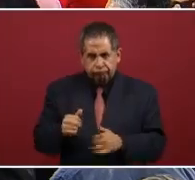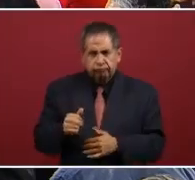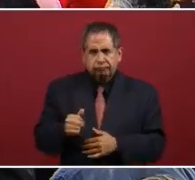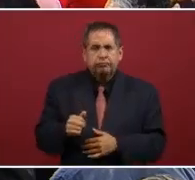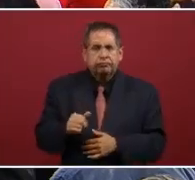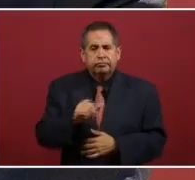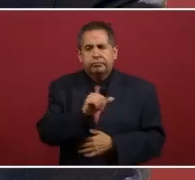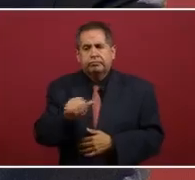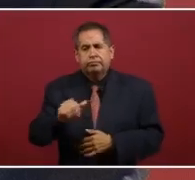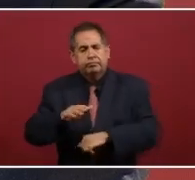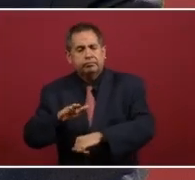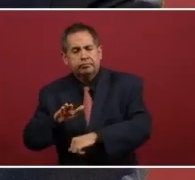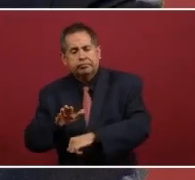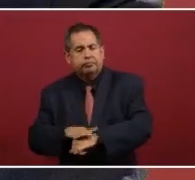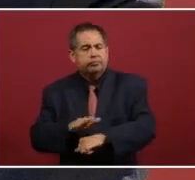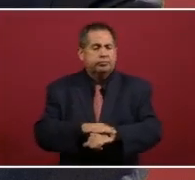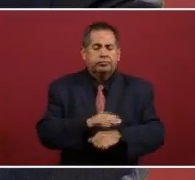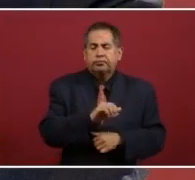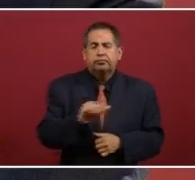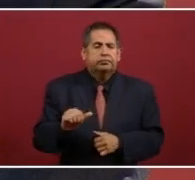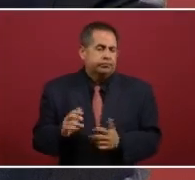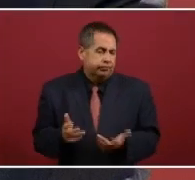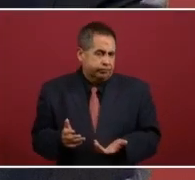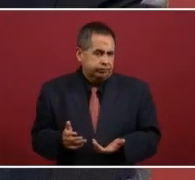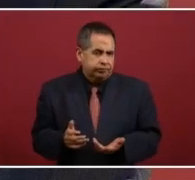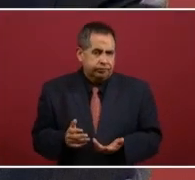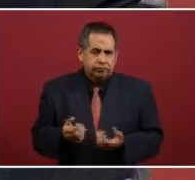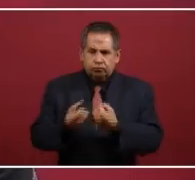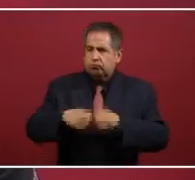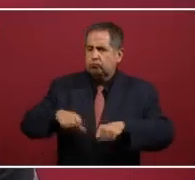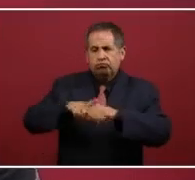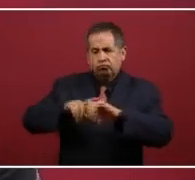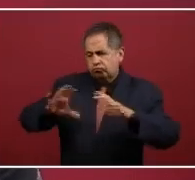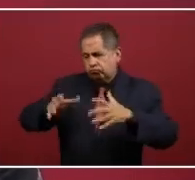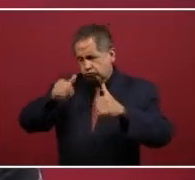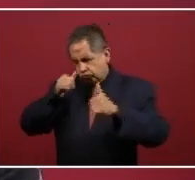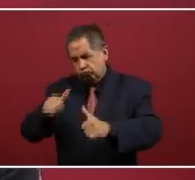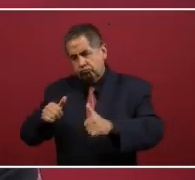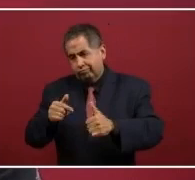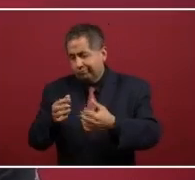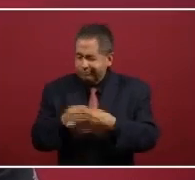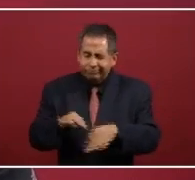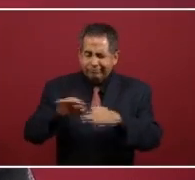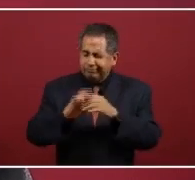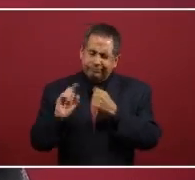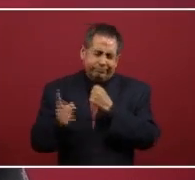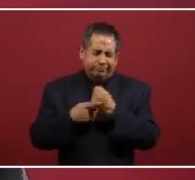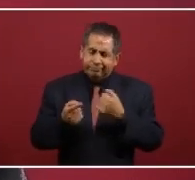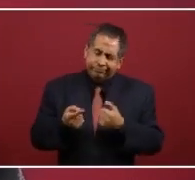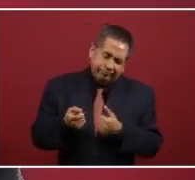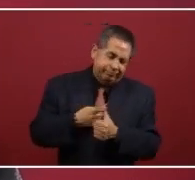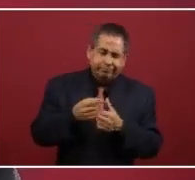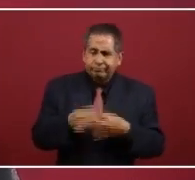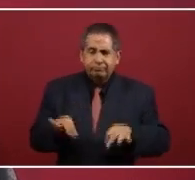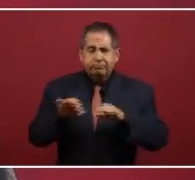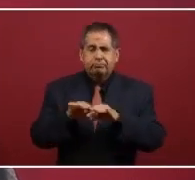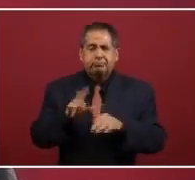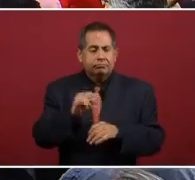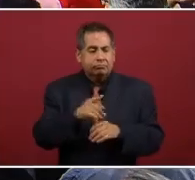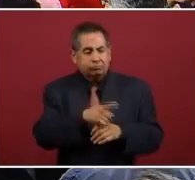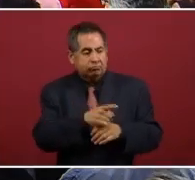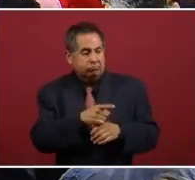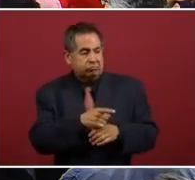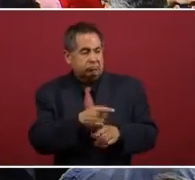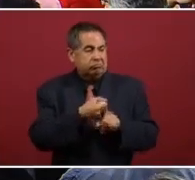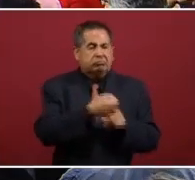atención, más énfasis a lo social. Eso es lo principal, no a lo